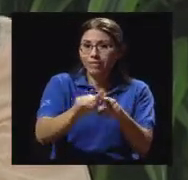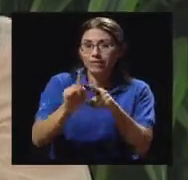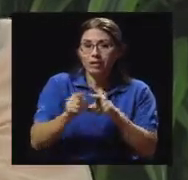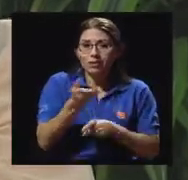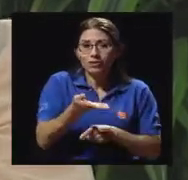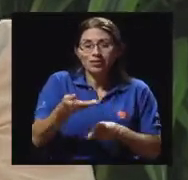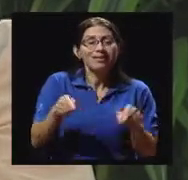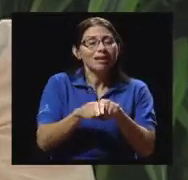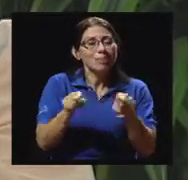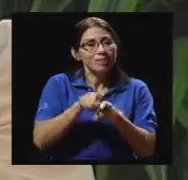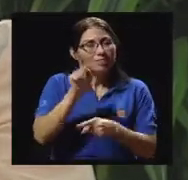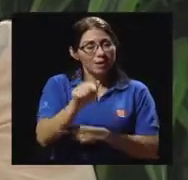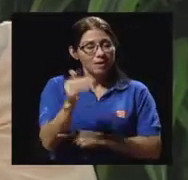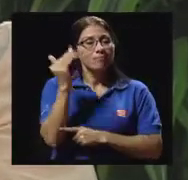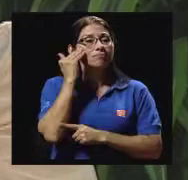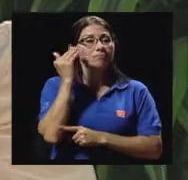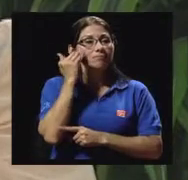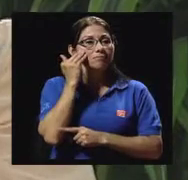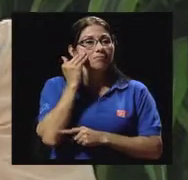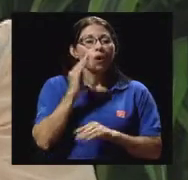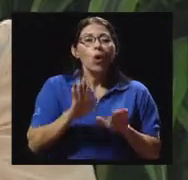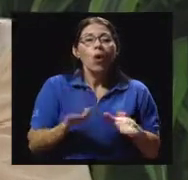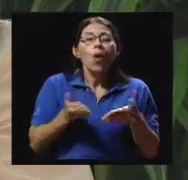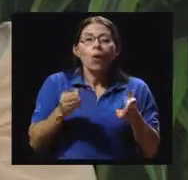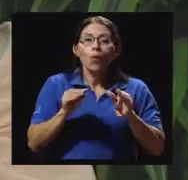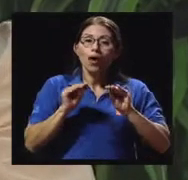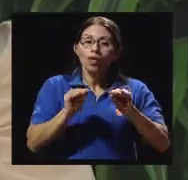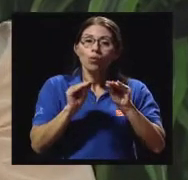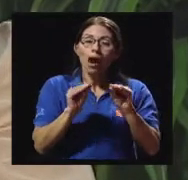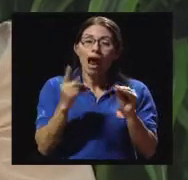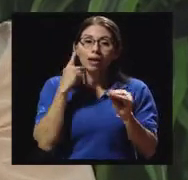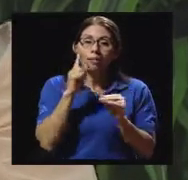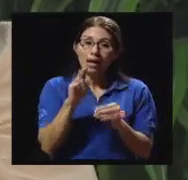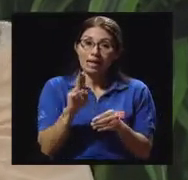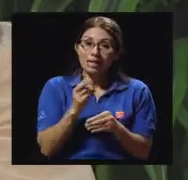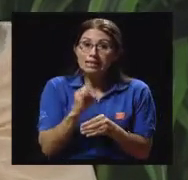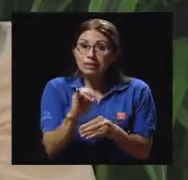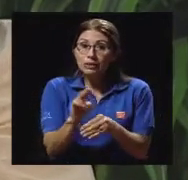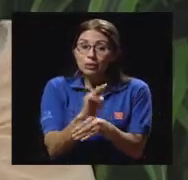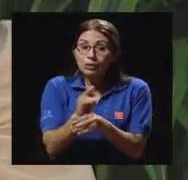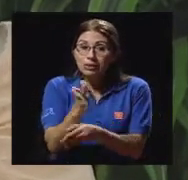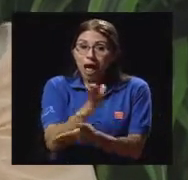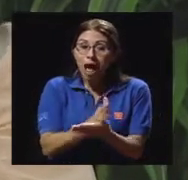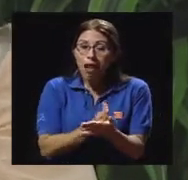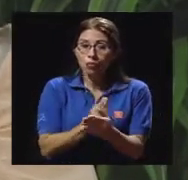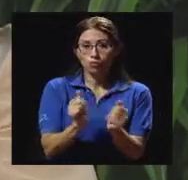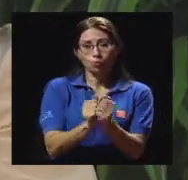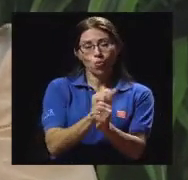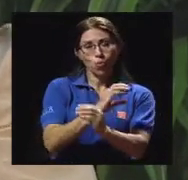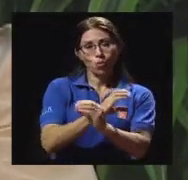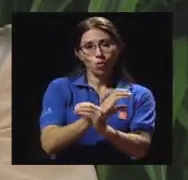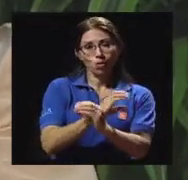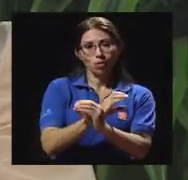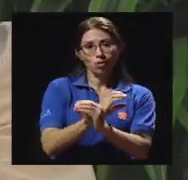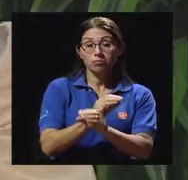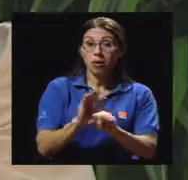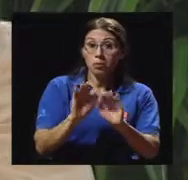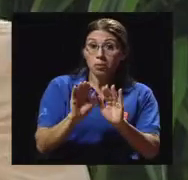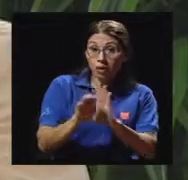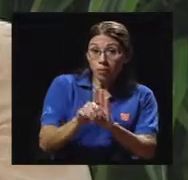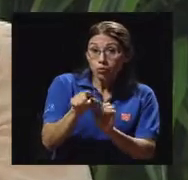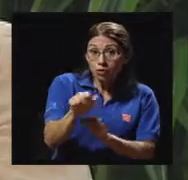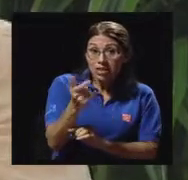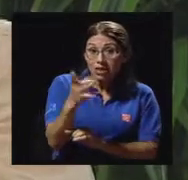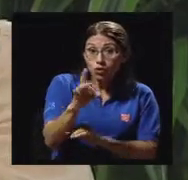deberían de informarse claramente de cómo educar en la moderación. O sea, sí. Cuando tengas 18 años puedes consumir,